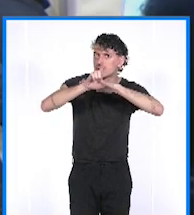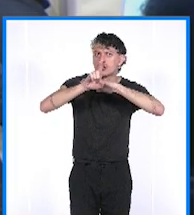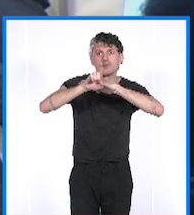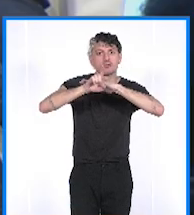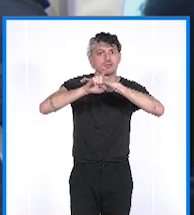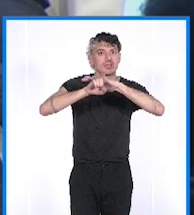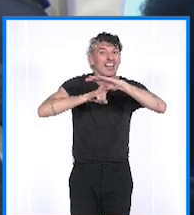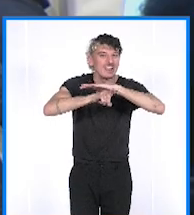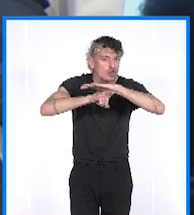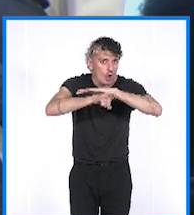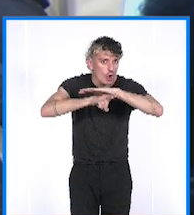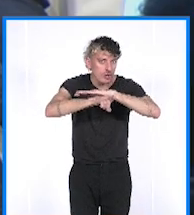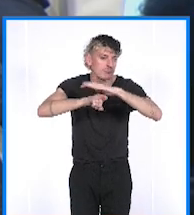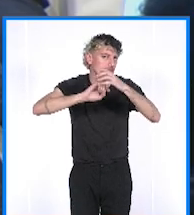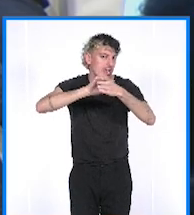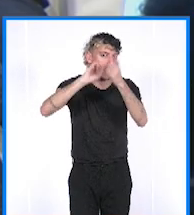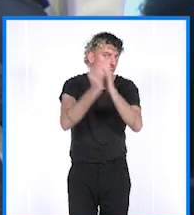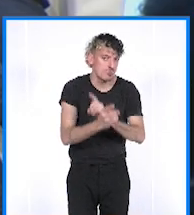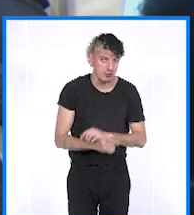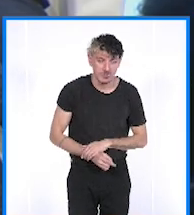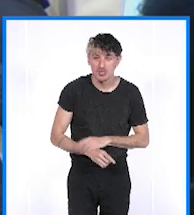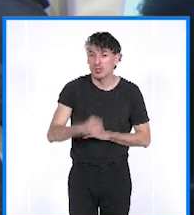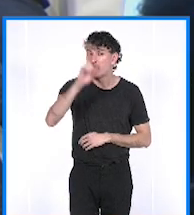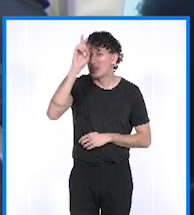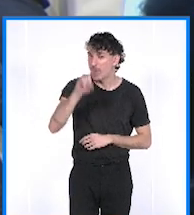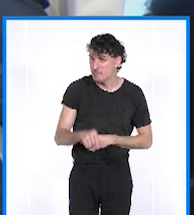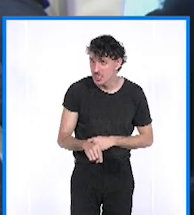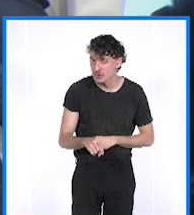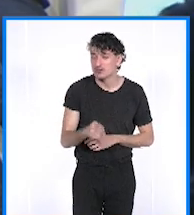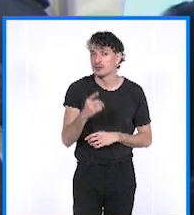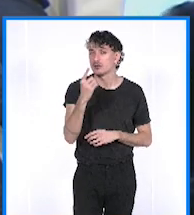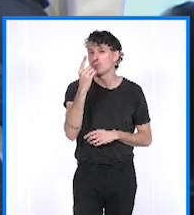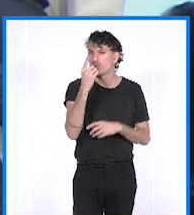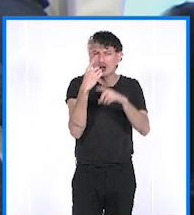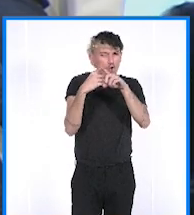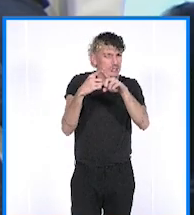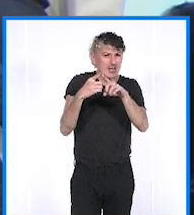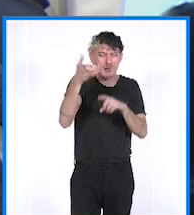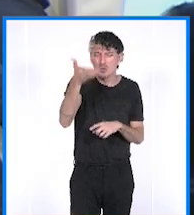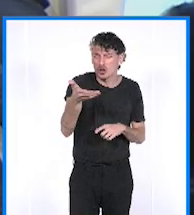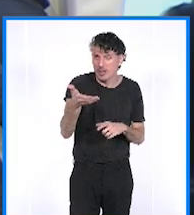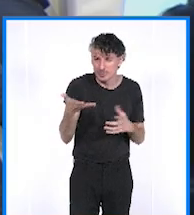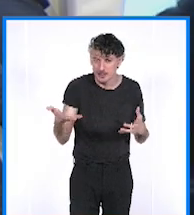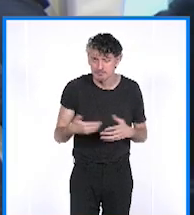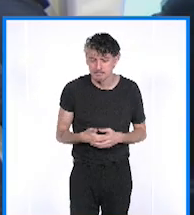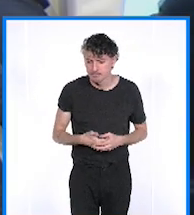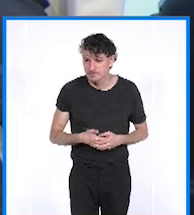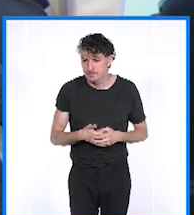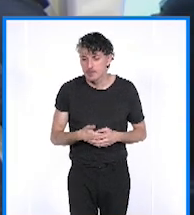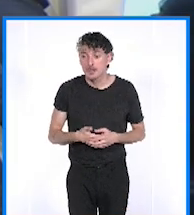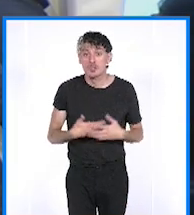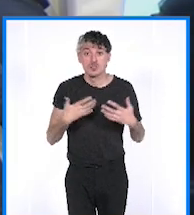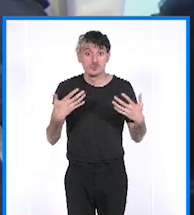eh el también hemos visto una cuestión que es muy relevante es que muchas veces ante